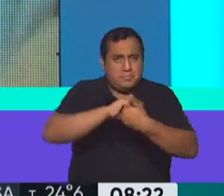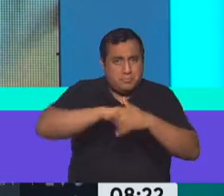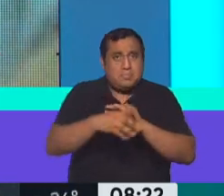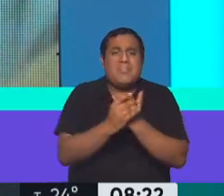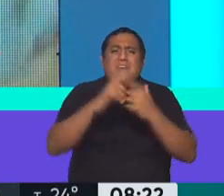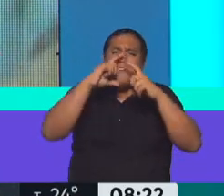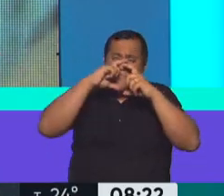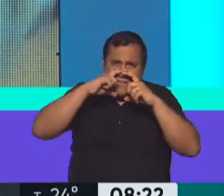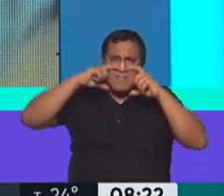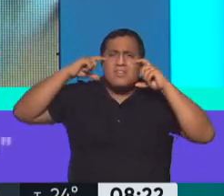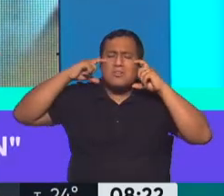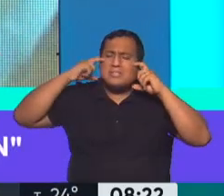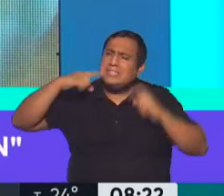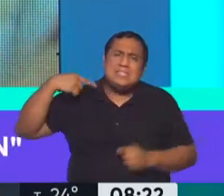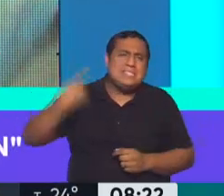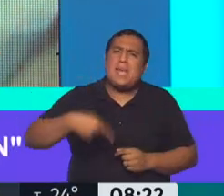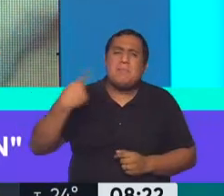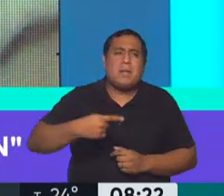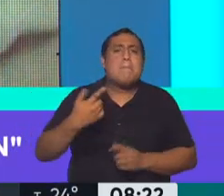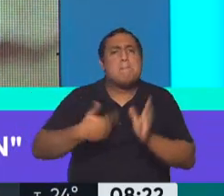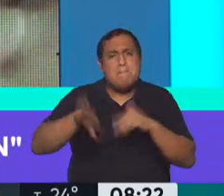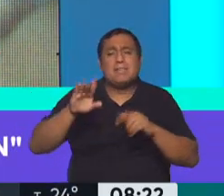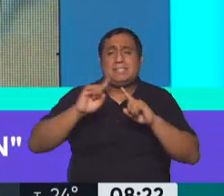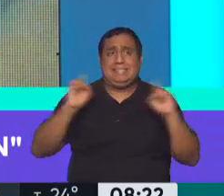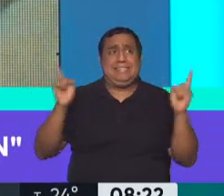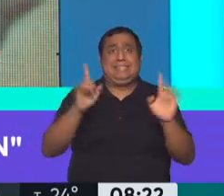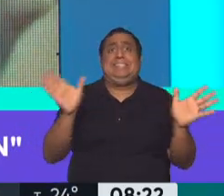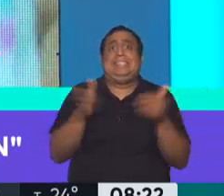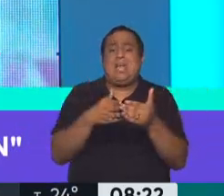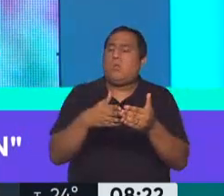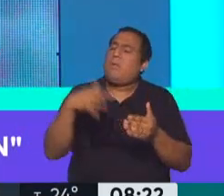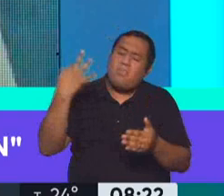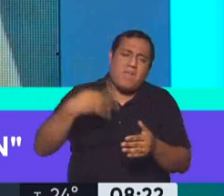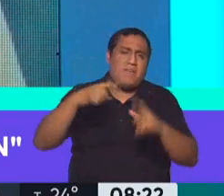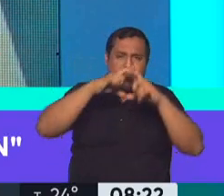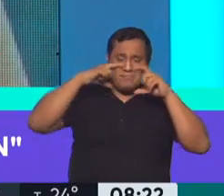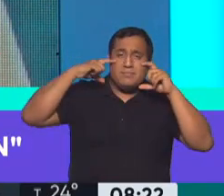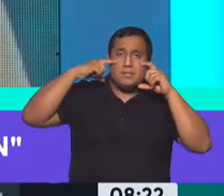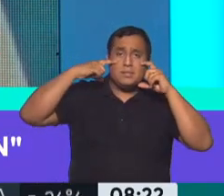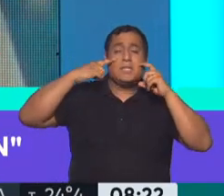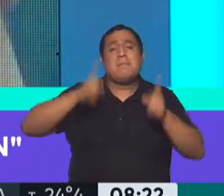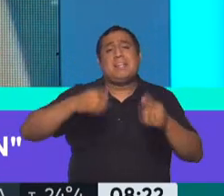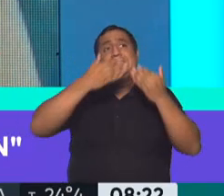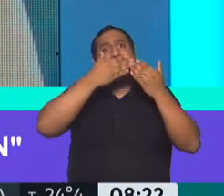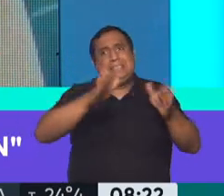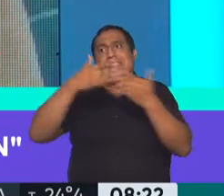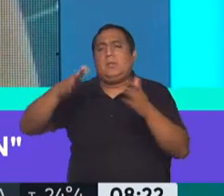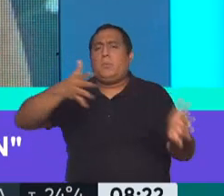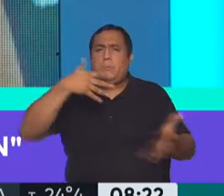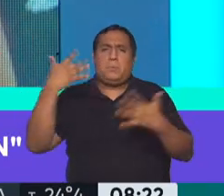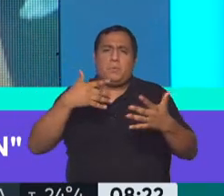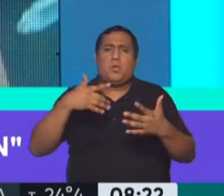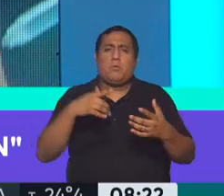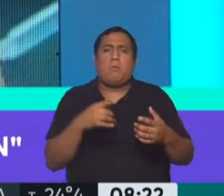usar el Guijo en todo momento sobre todo en espacios cerrados este ventilar los ambientes como decíamos antes y vista de